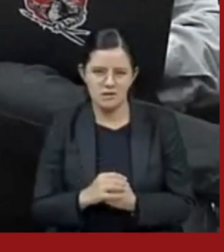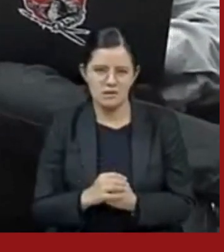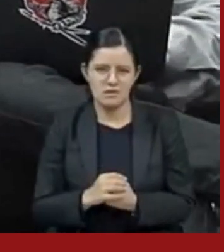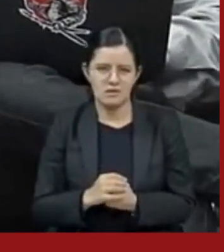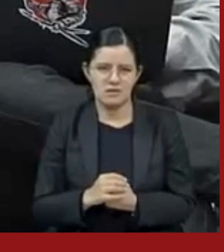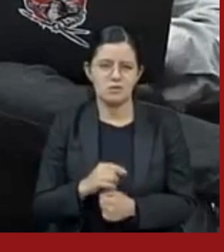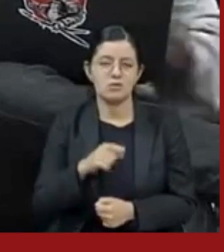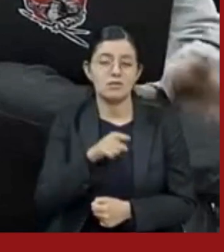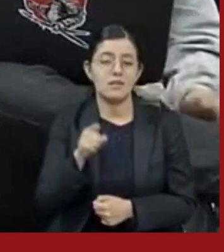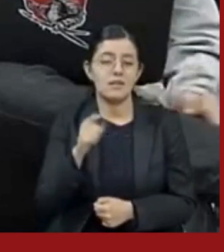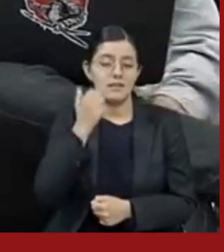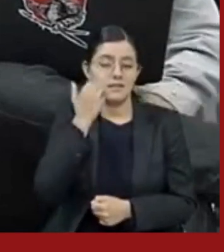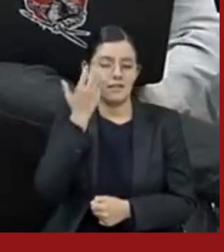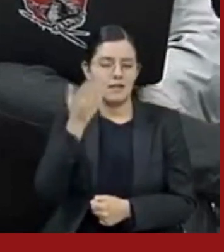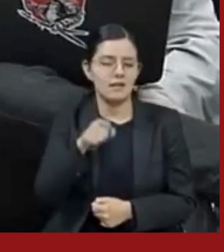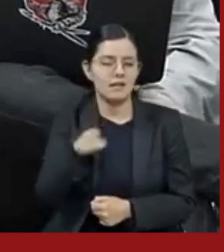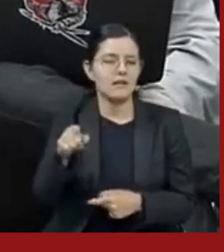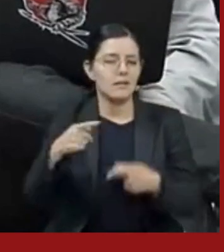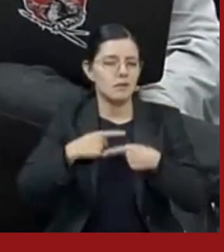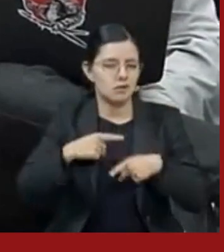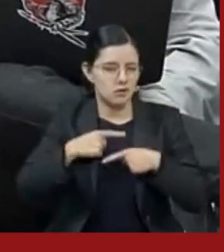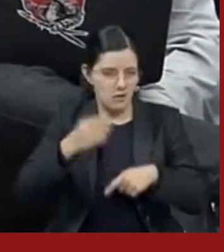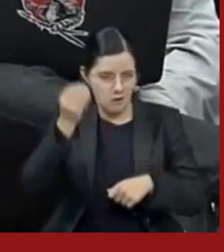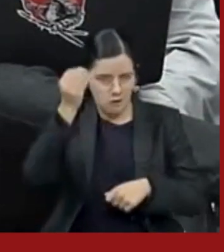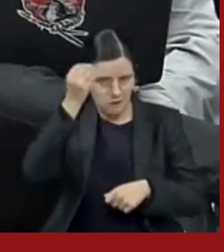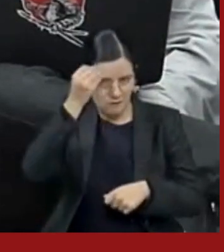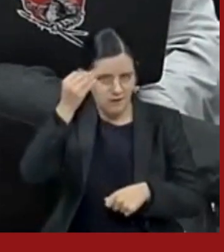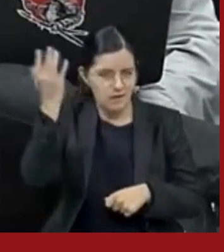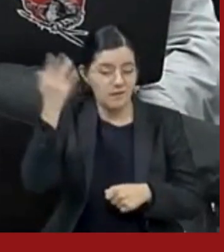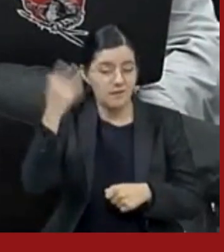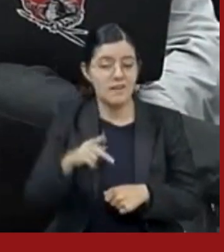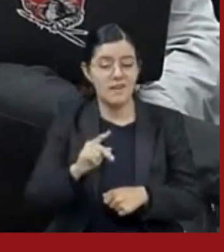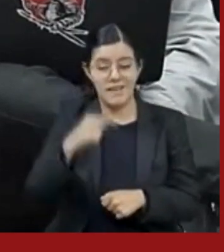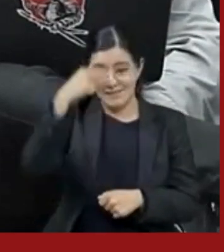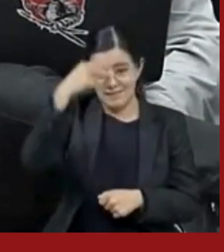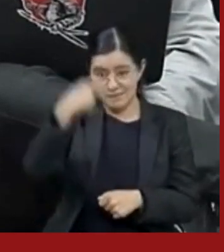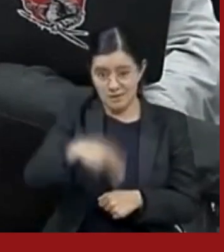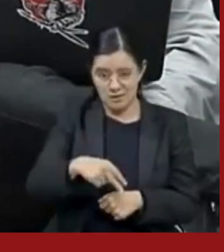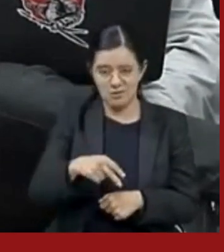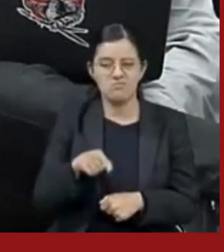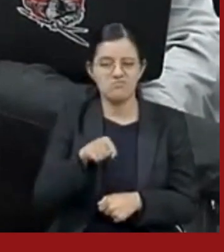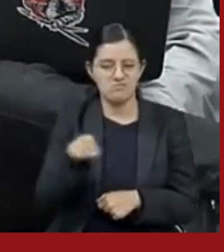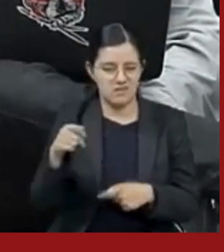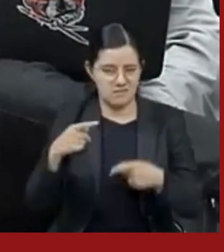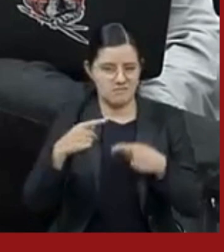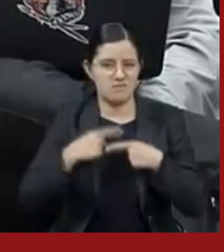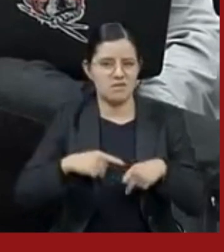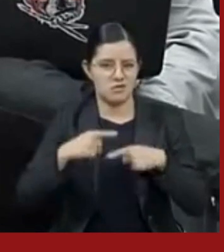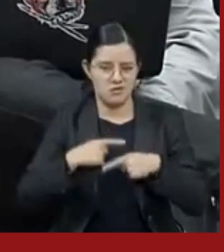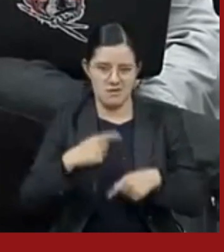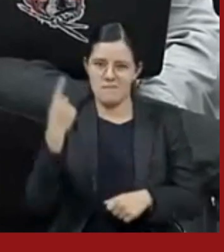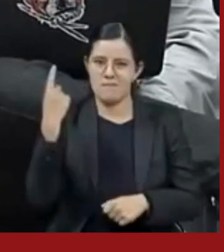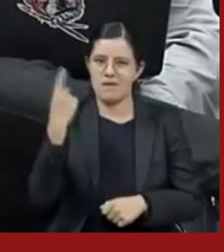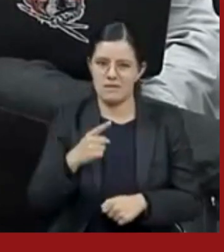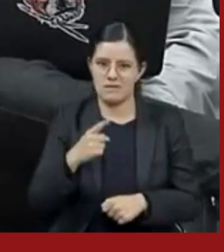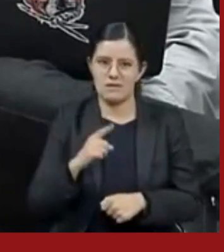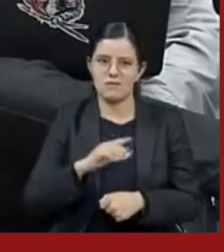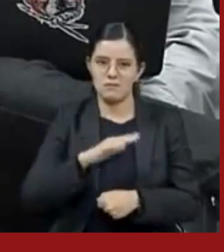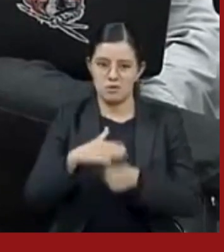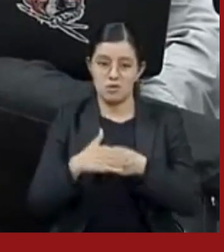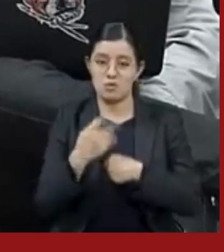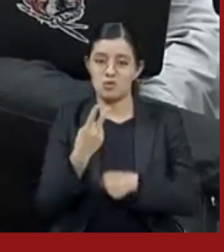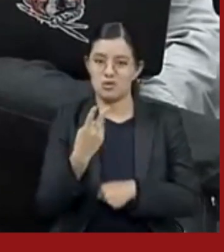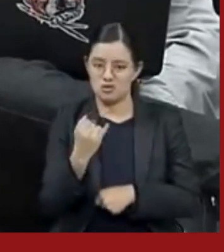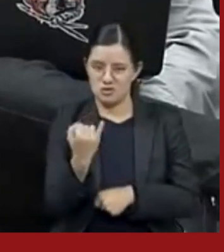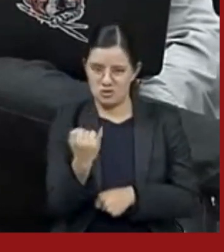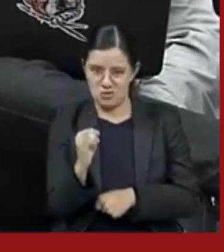desmemoria. Pero en México, como lo he dicho, manda el pueblo de México. Y el 2 de junio el pueblo con memoria, cantando